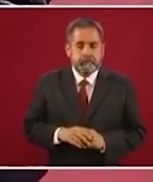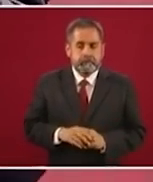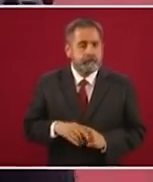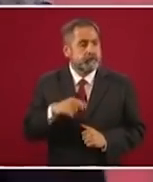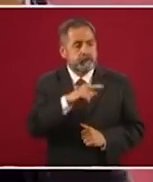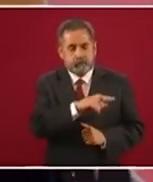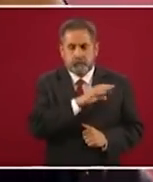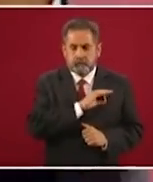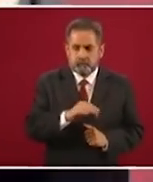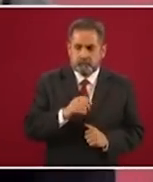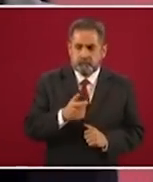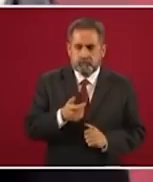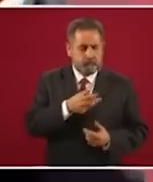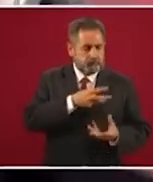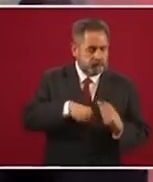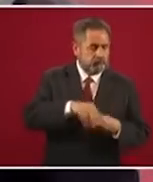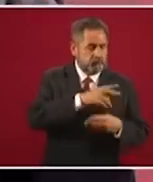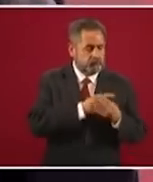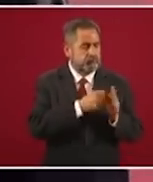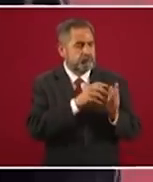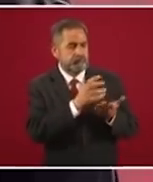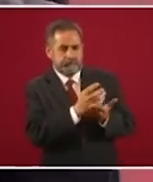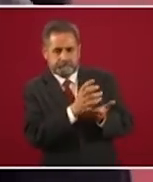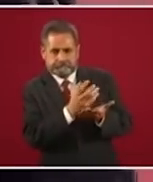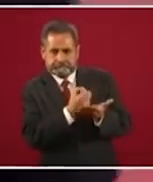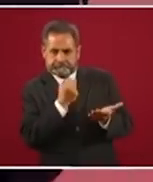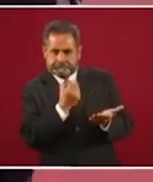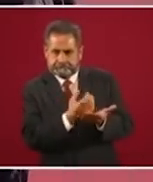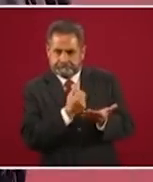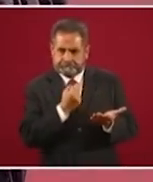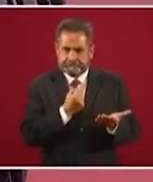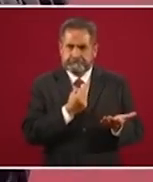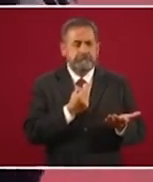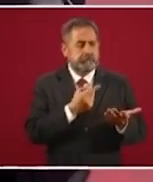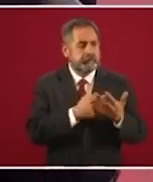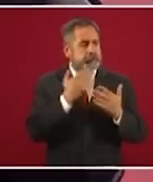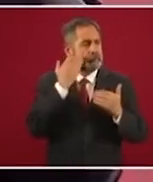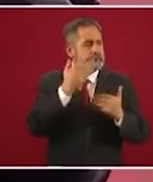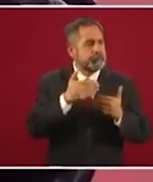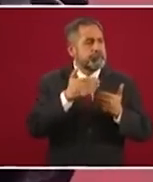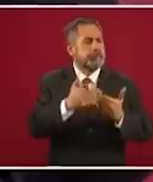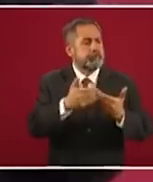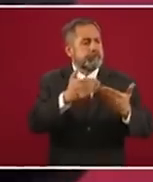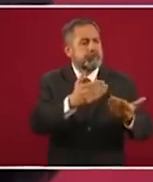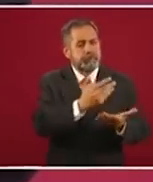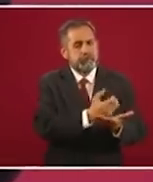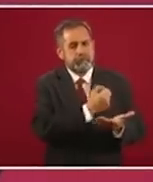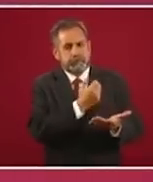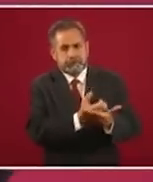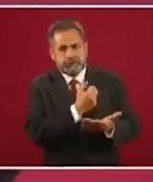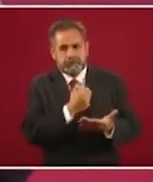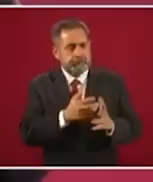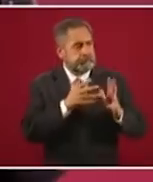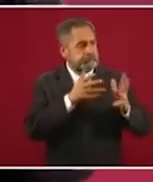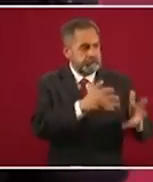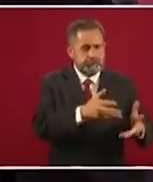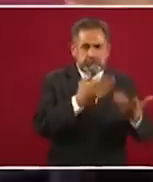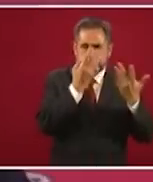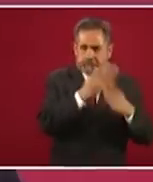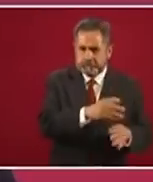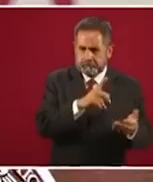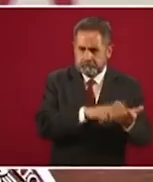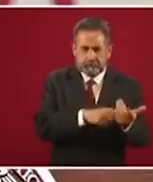pueda tener el dinero en un determinado tiempo, o sea, que esté en el